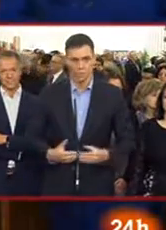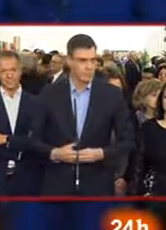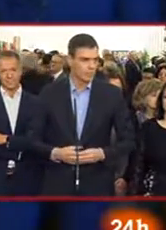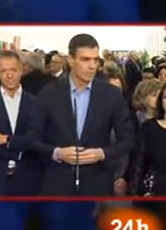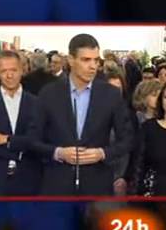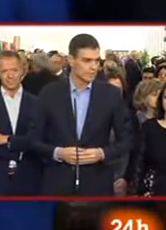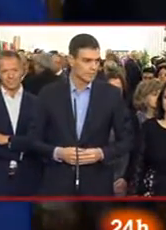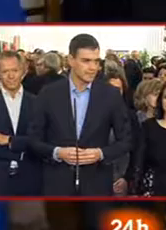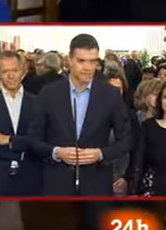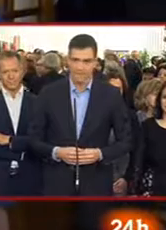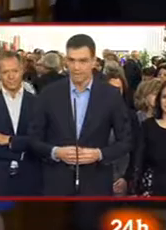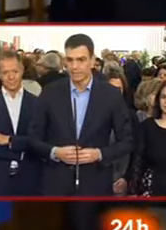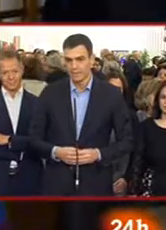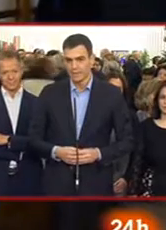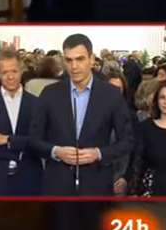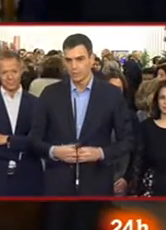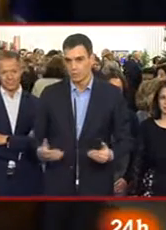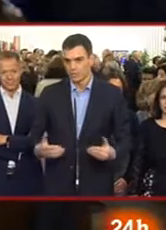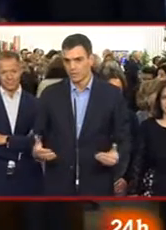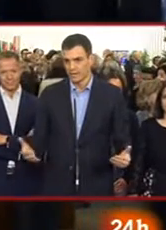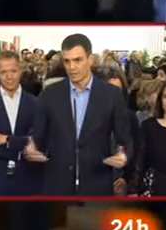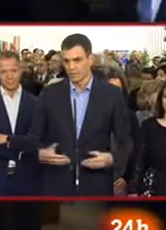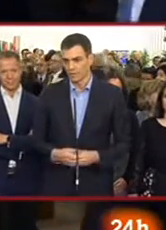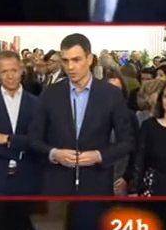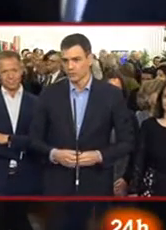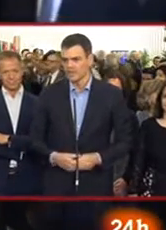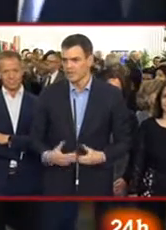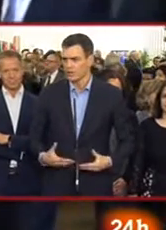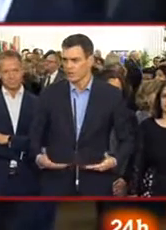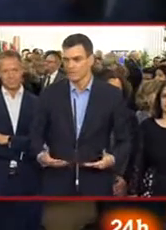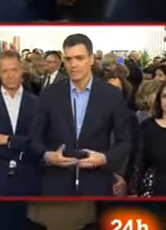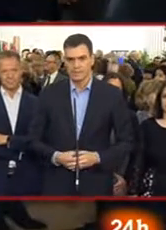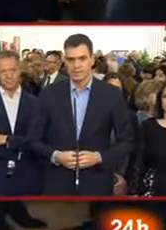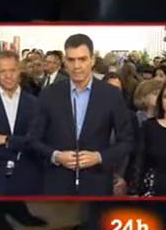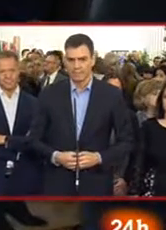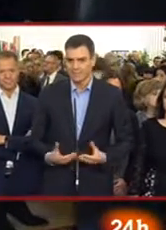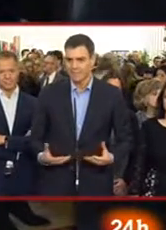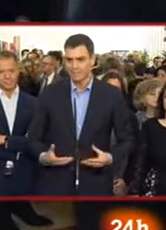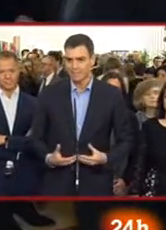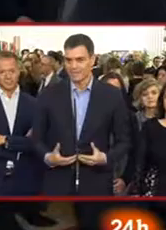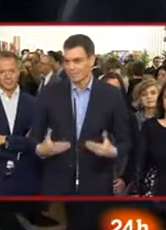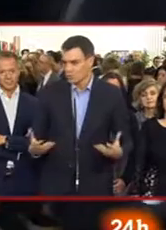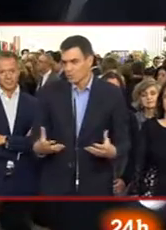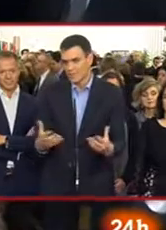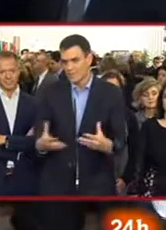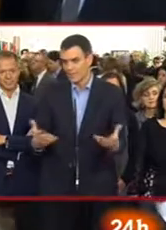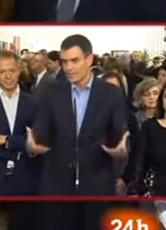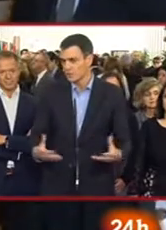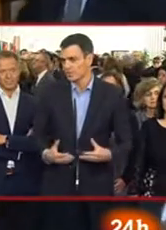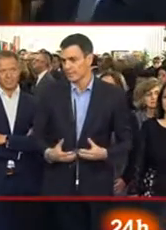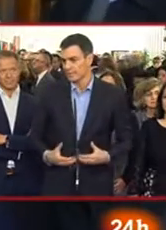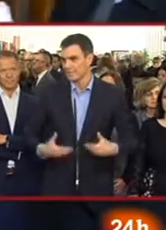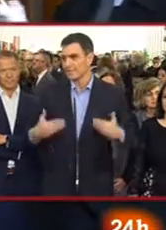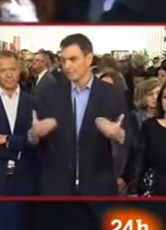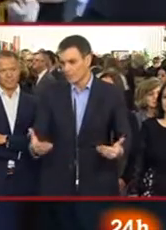hay un compromiso de que en 6 meses se abra la subcomisión de la reforma constitucional, y creo que además va a ser hasta incluso la casualidad, de